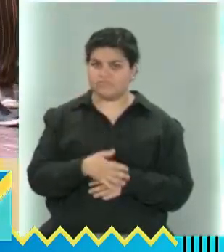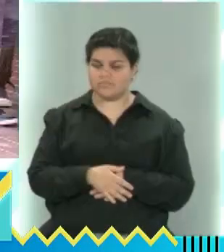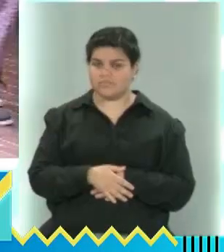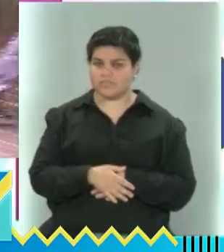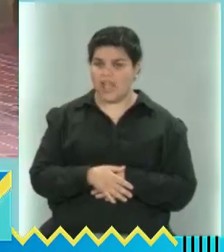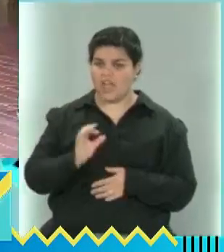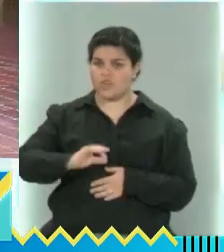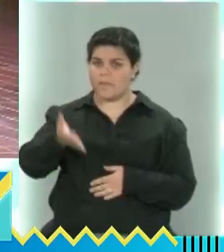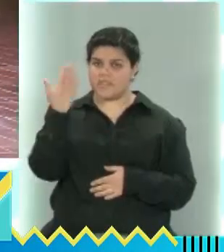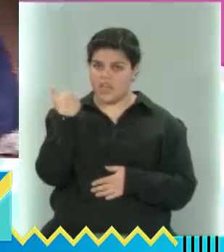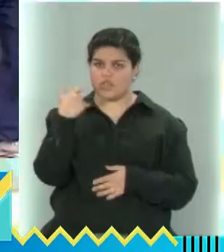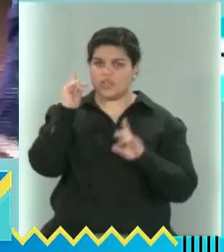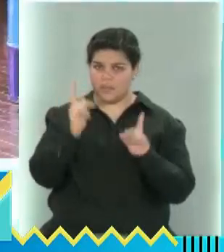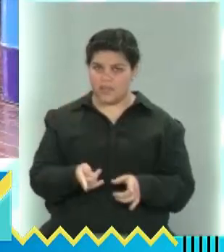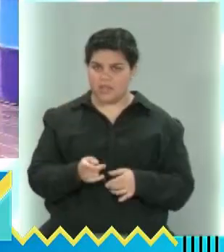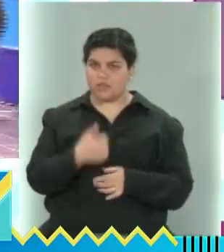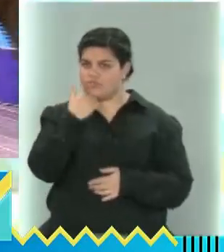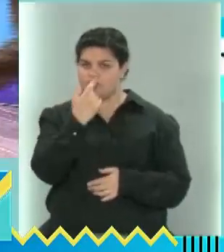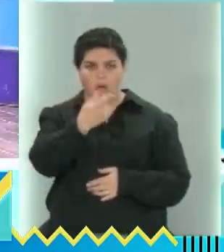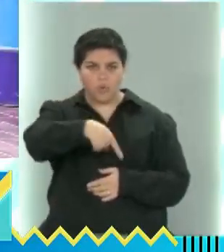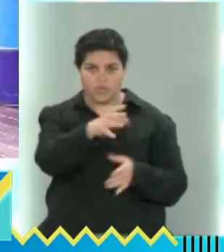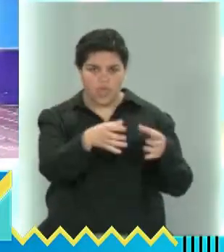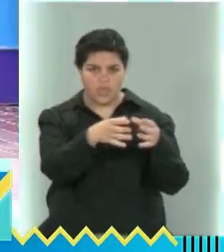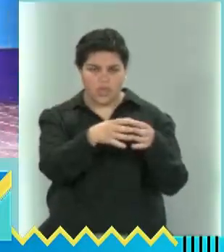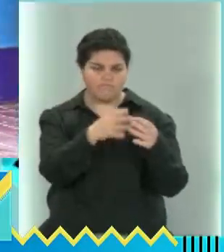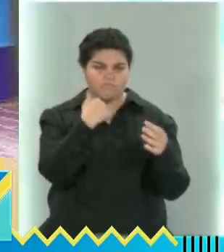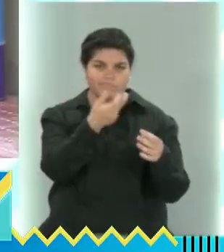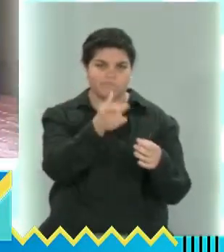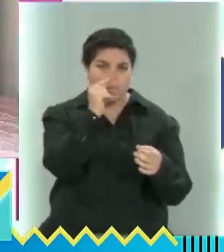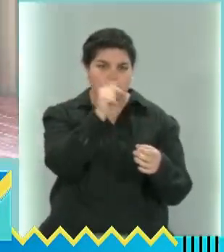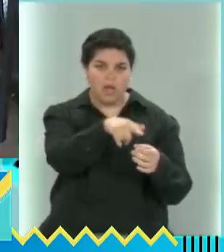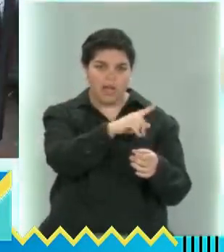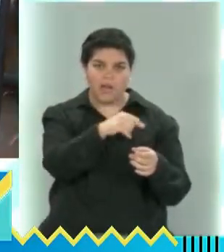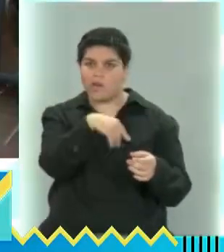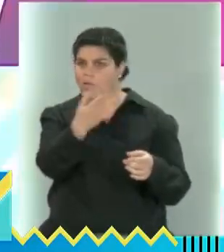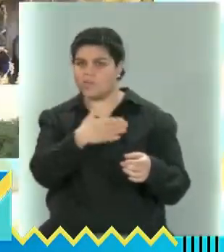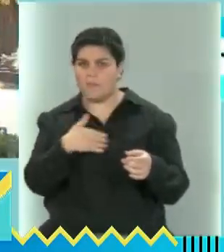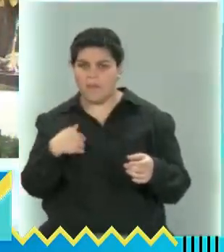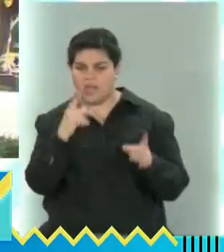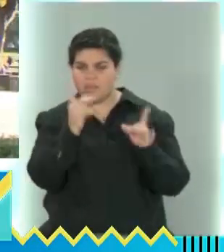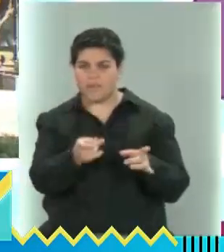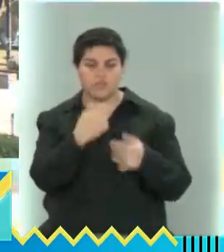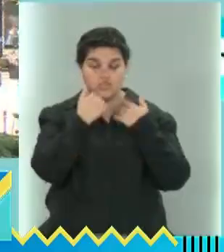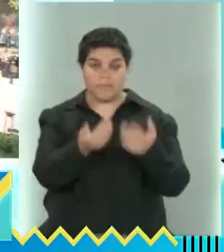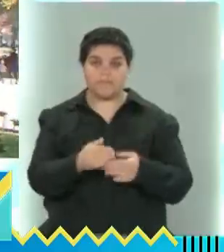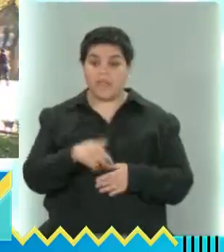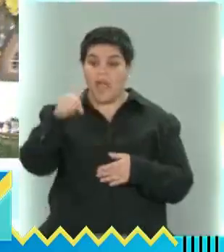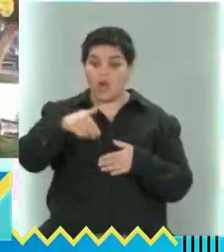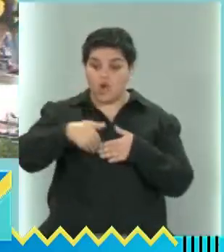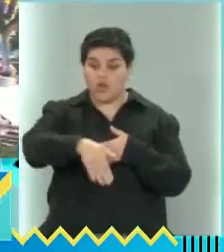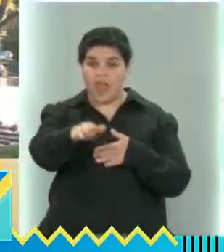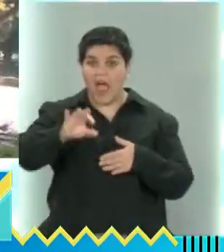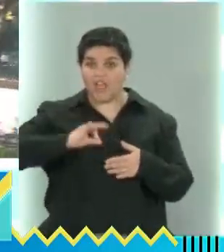año pasado se lo planteamos, no sé si a ustedes papás o a otros papás y a otras mamás, que este inicio de año,